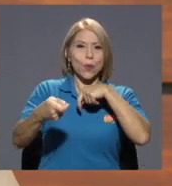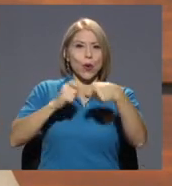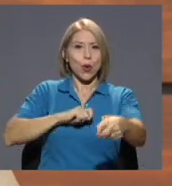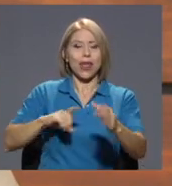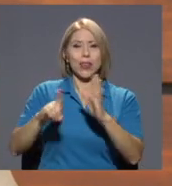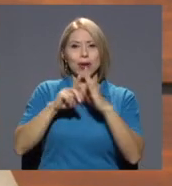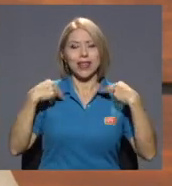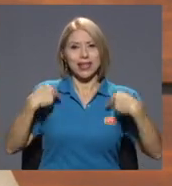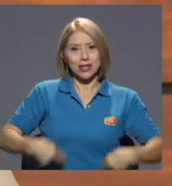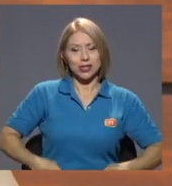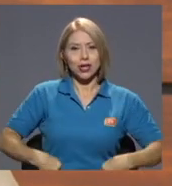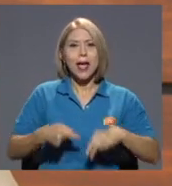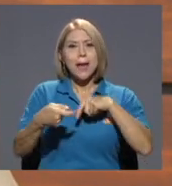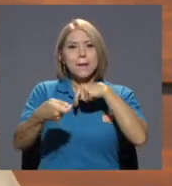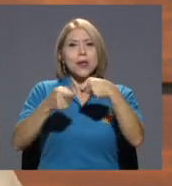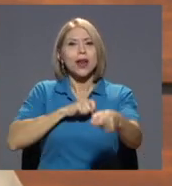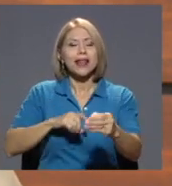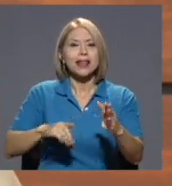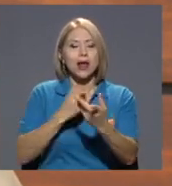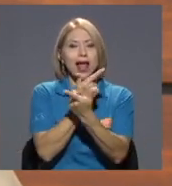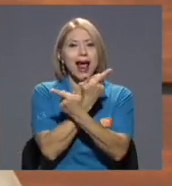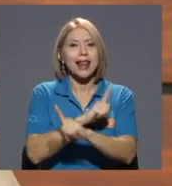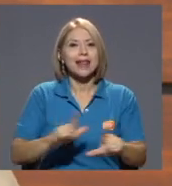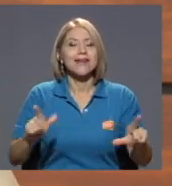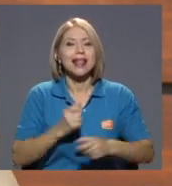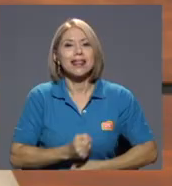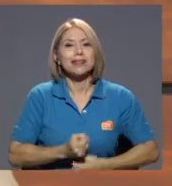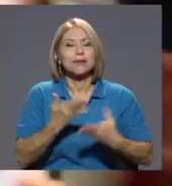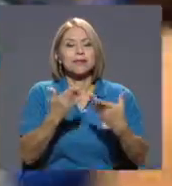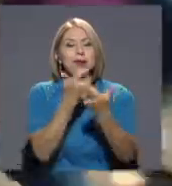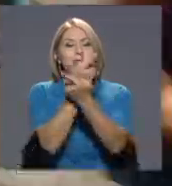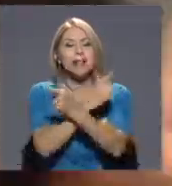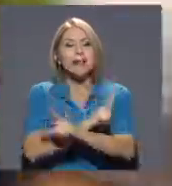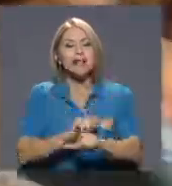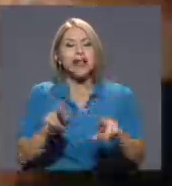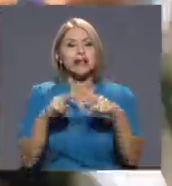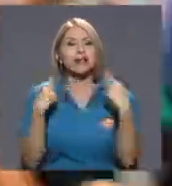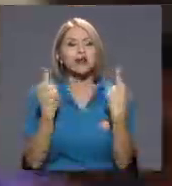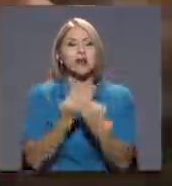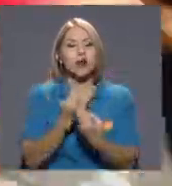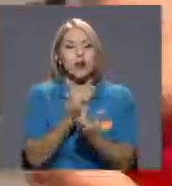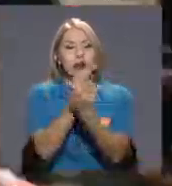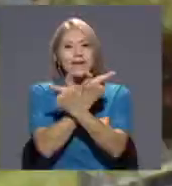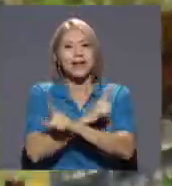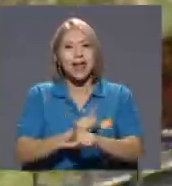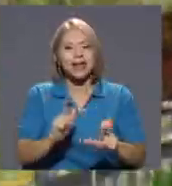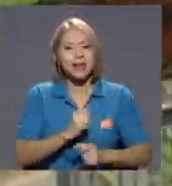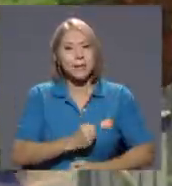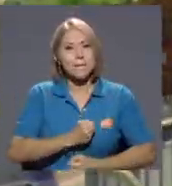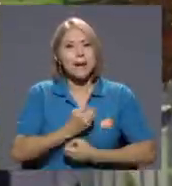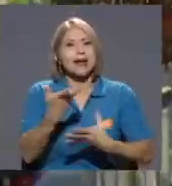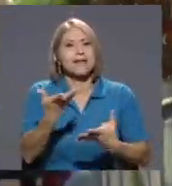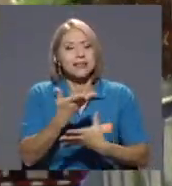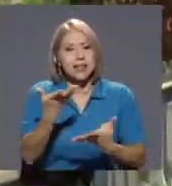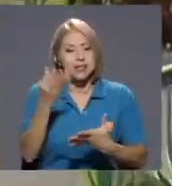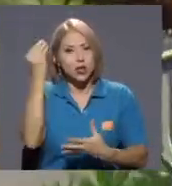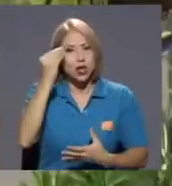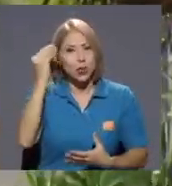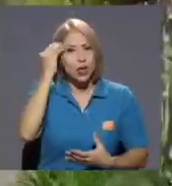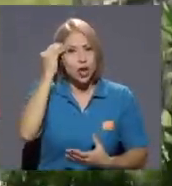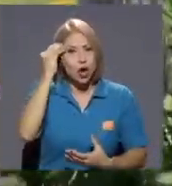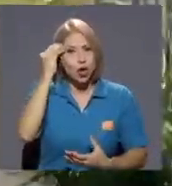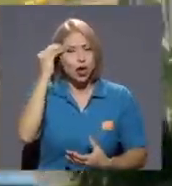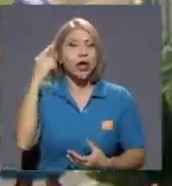expresión a la libertad de reunión a la libertad de manifestación y de opinión porque las personas que